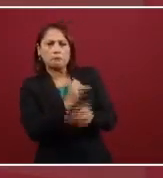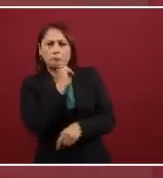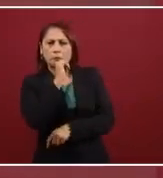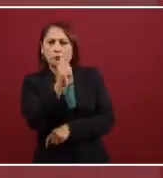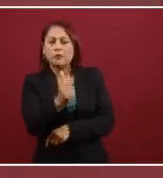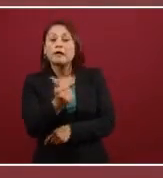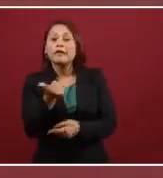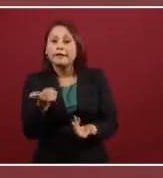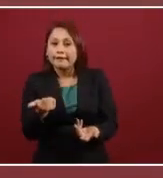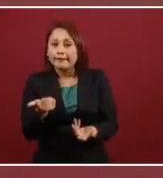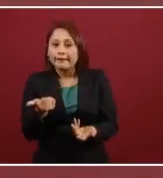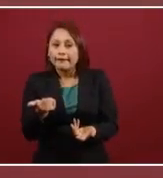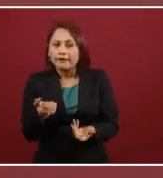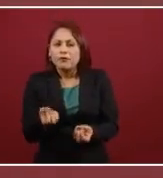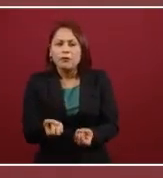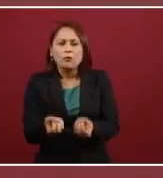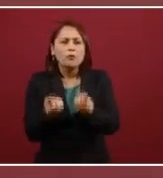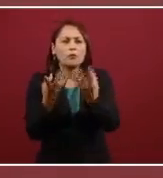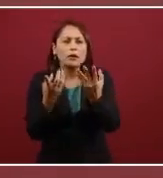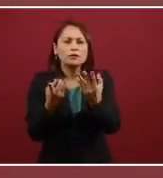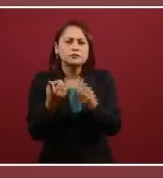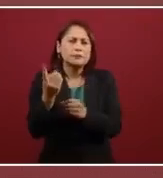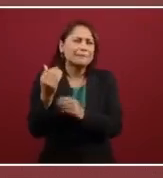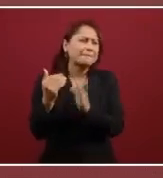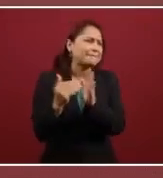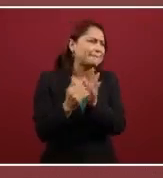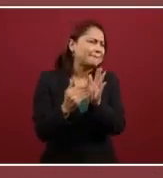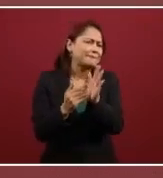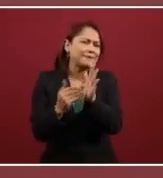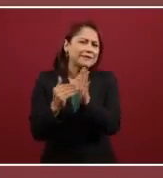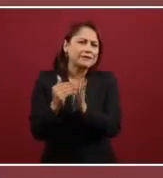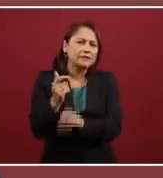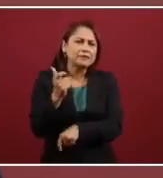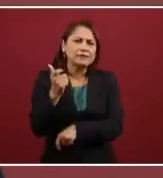Estamos hablando de miles de millones de pesos. Eso se terminó.